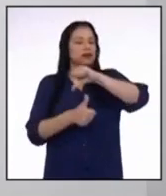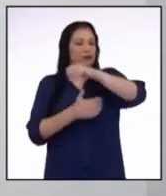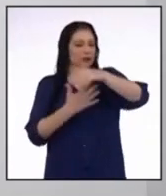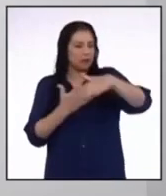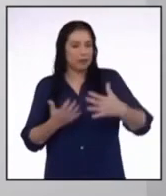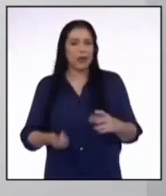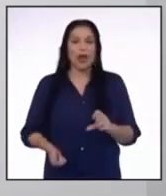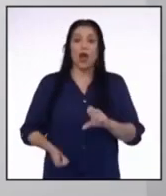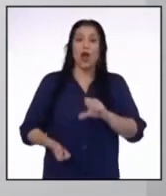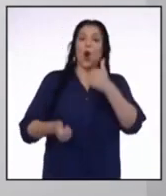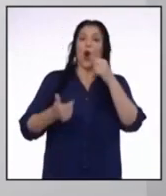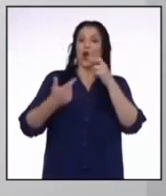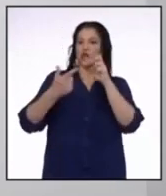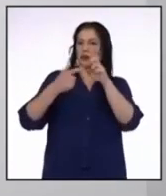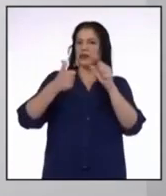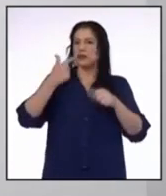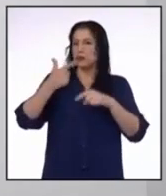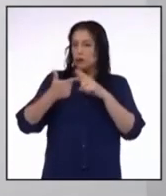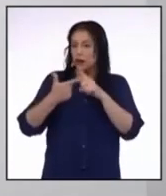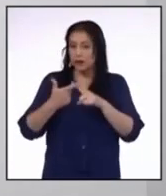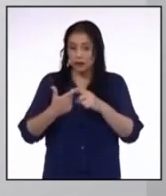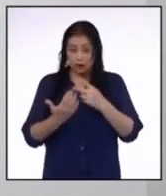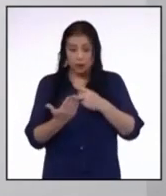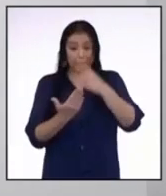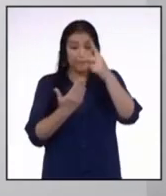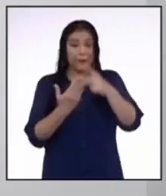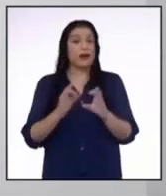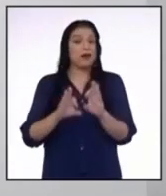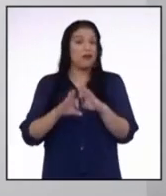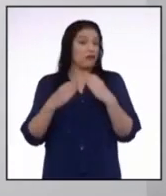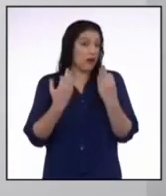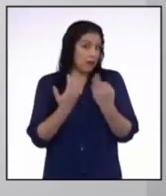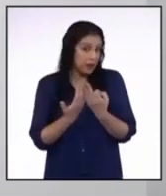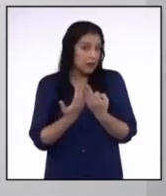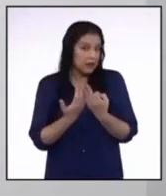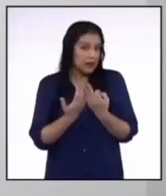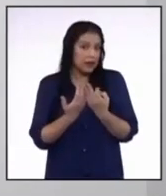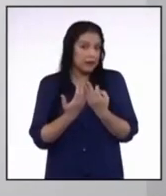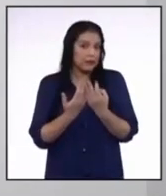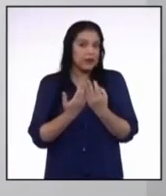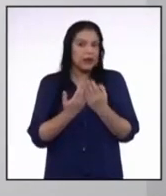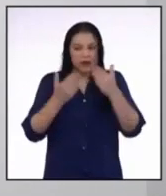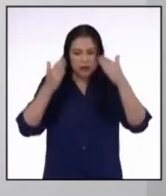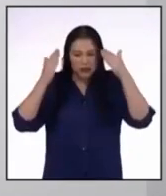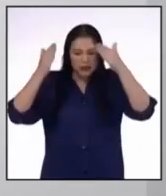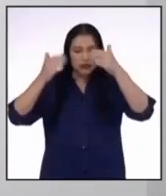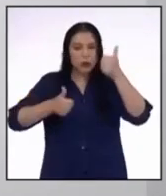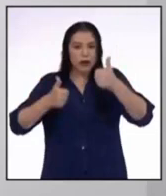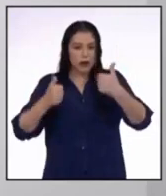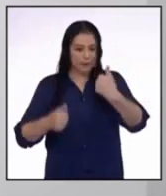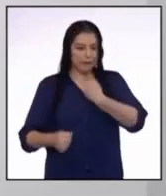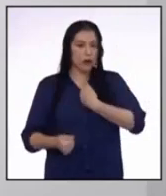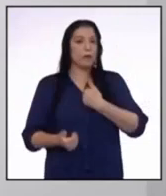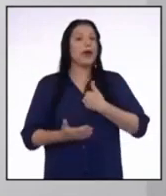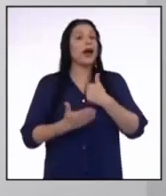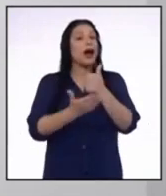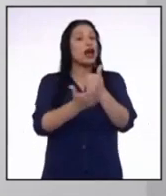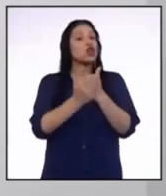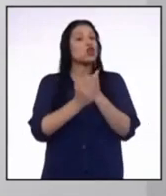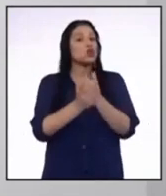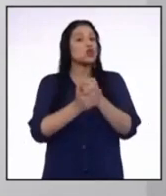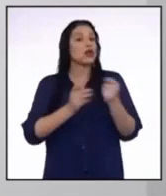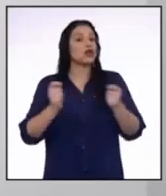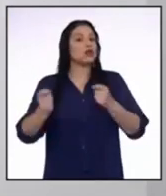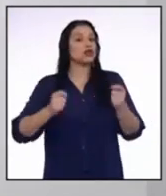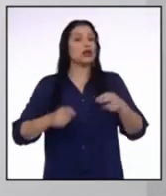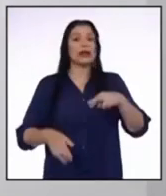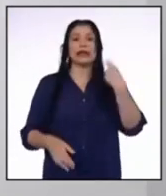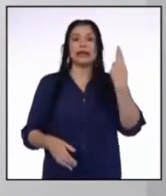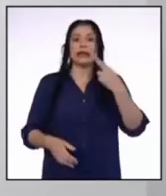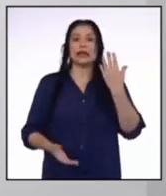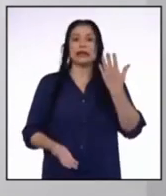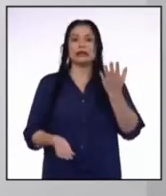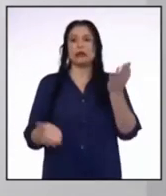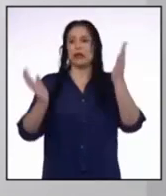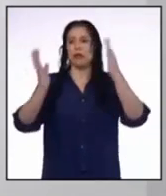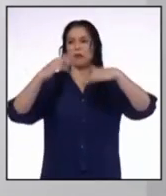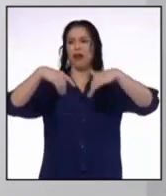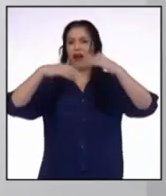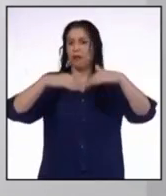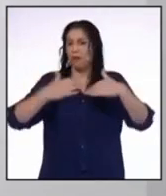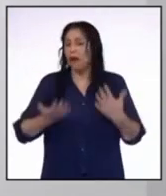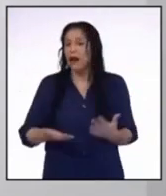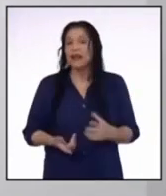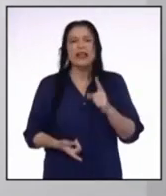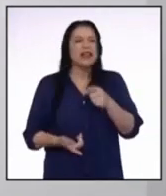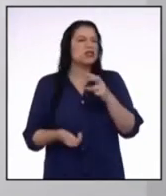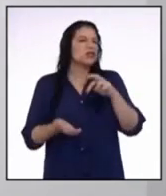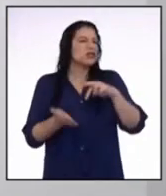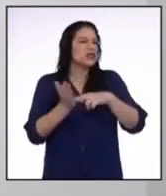Otro principio es que un plan familiar se centra en la autoayuda de la gestión del riesgo de desastres.